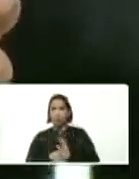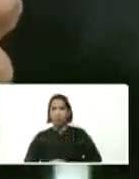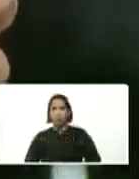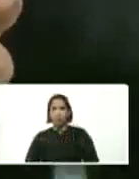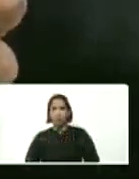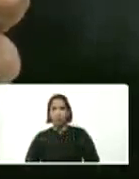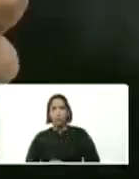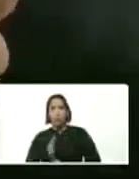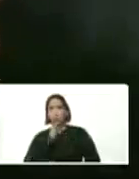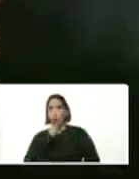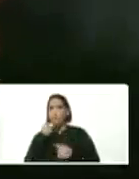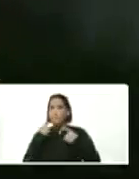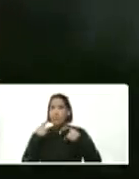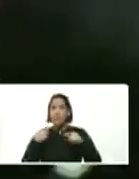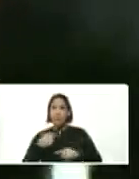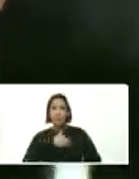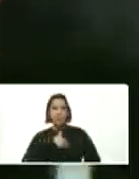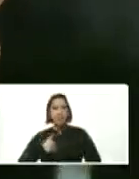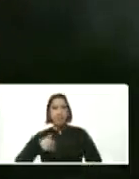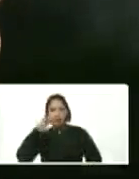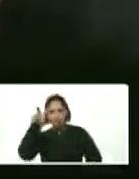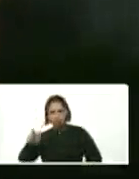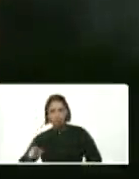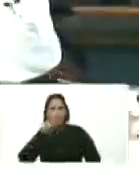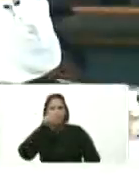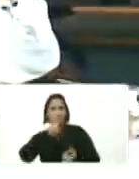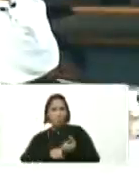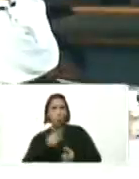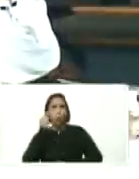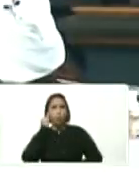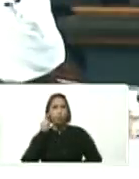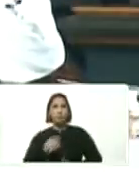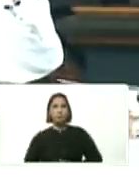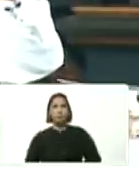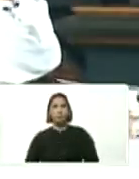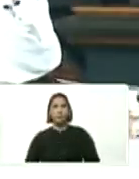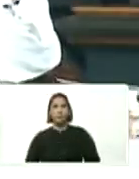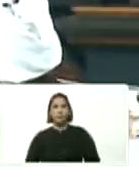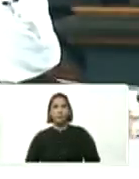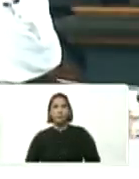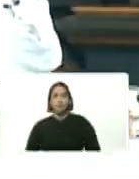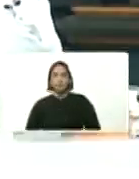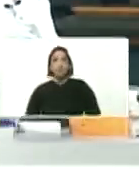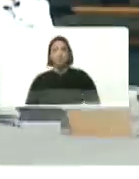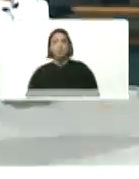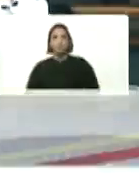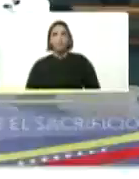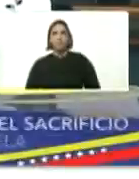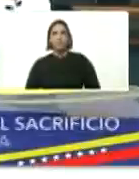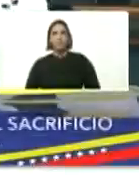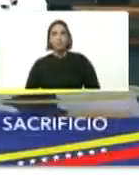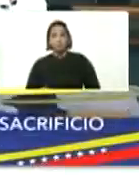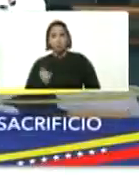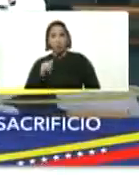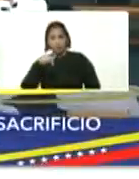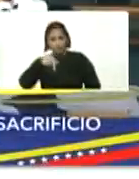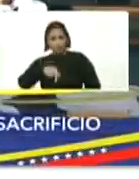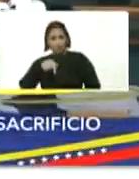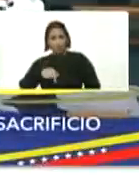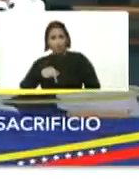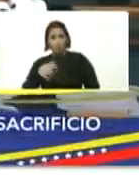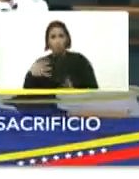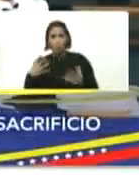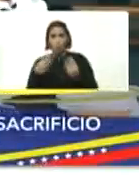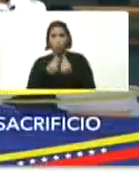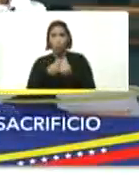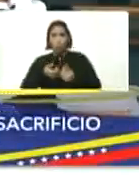tiene pérdida. Yo quisiera que su esposa, Camila de Zapp, que se encuentra presente con su